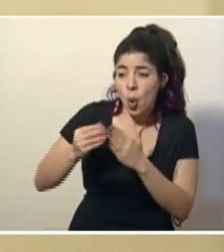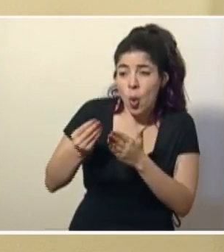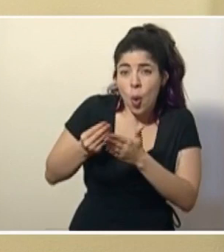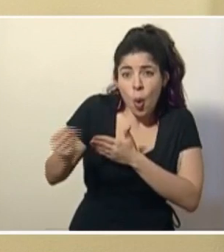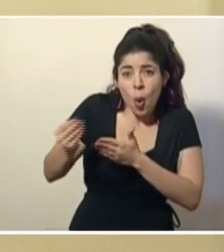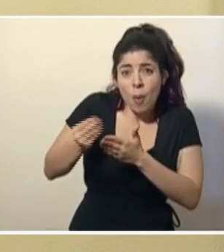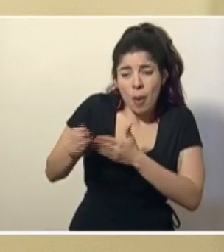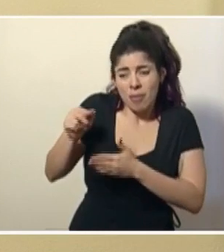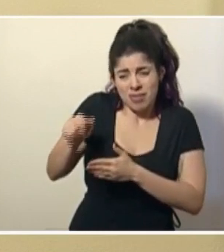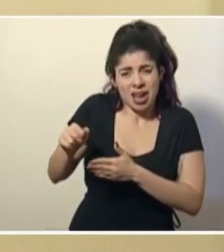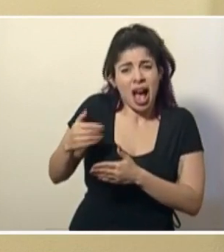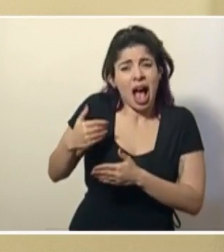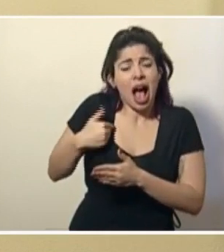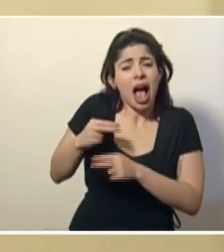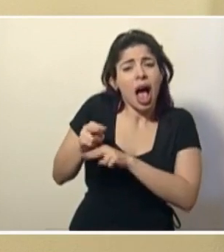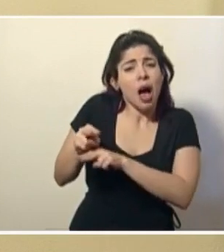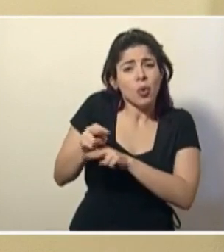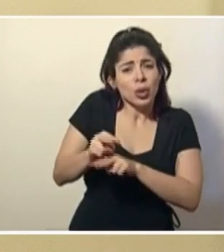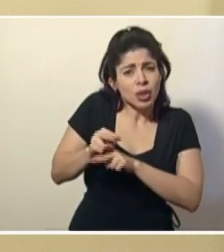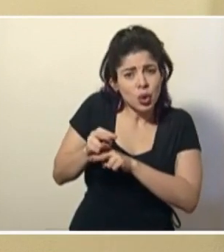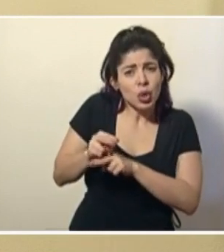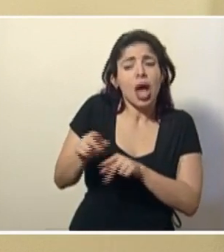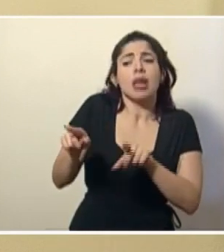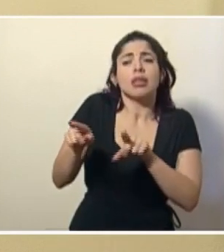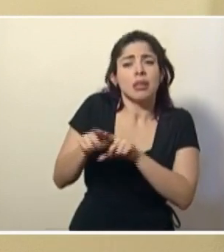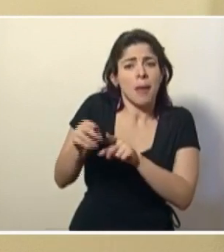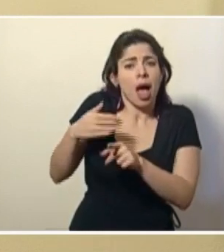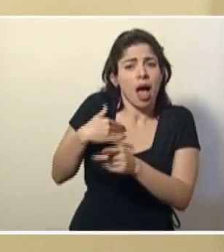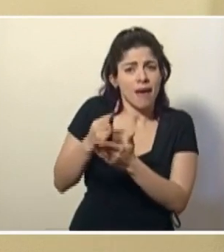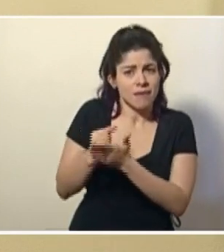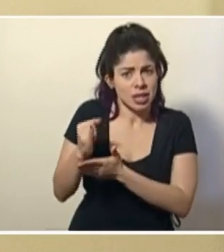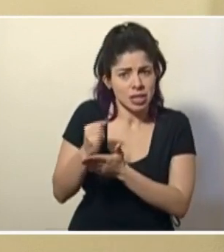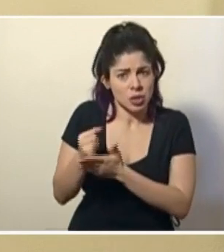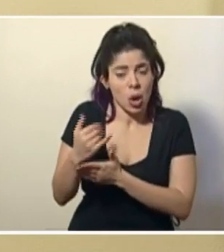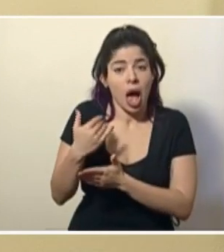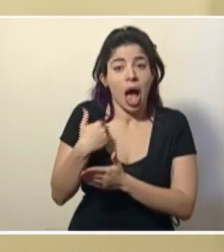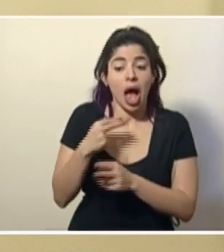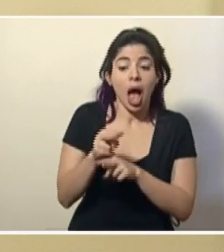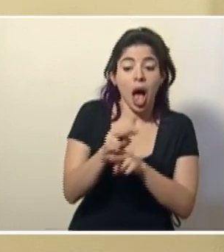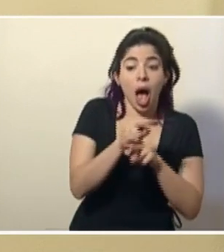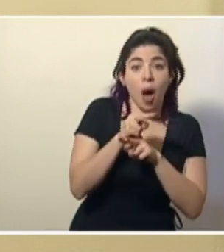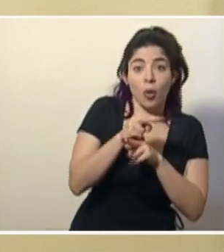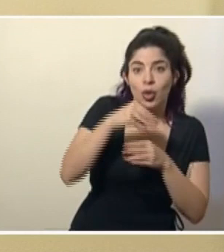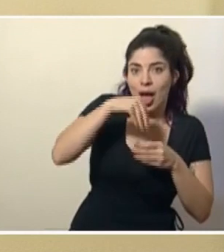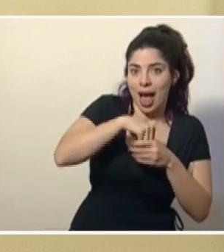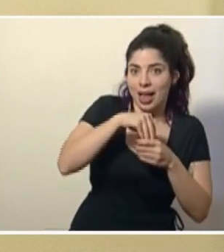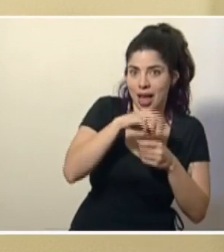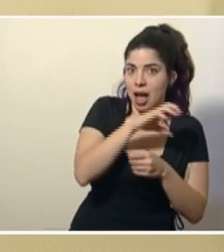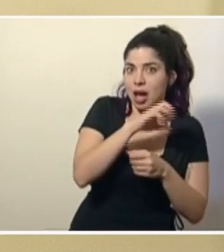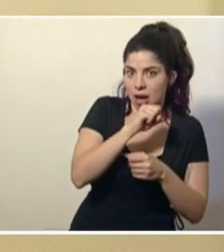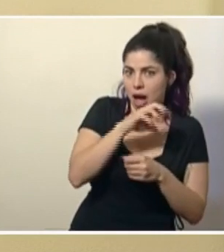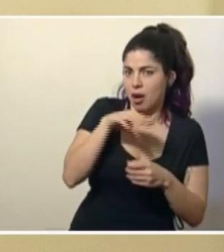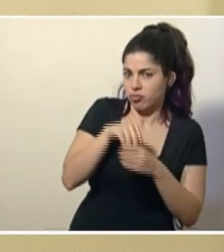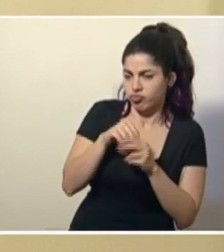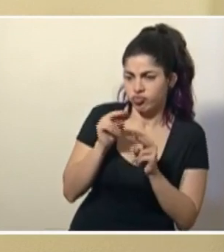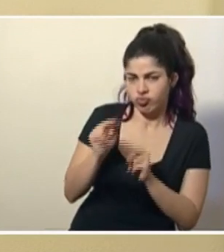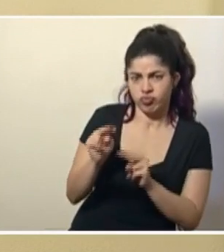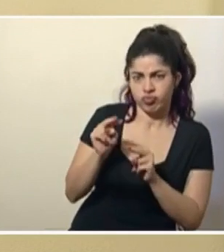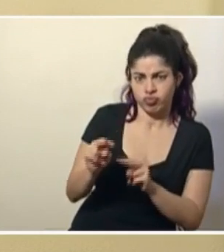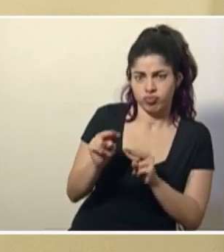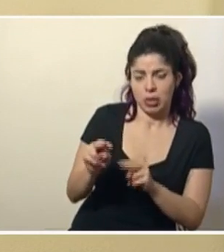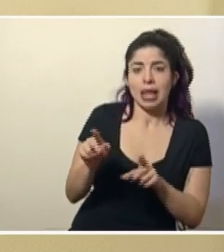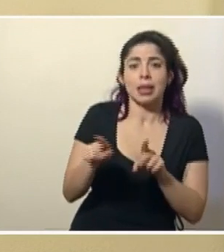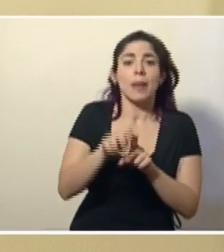compras están bajo auditoría o investigación. Está la auditoría interna de la caja involucrada, está